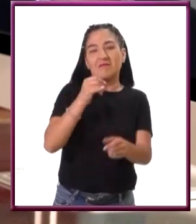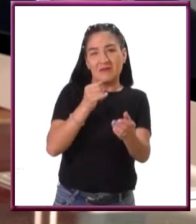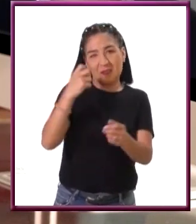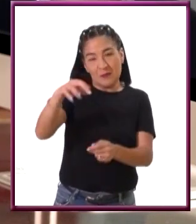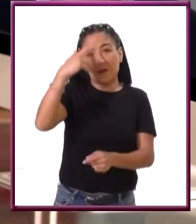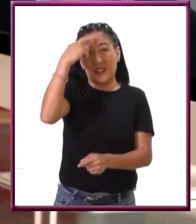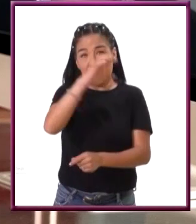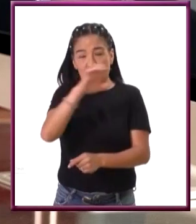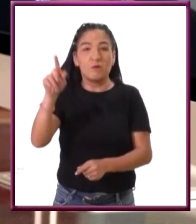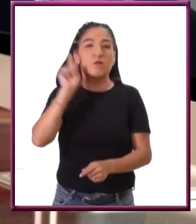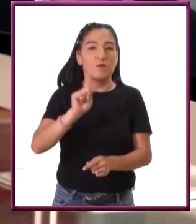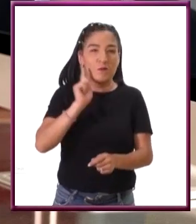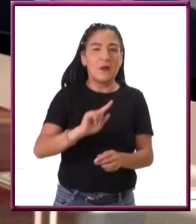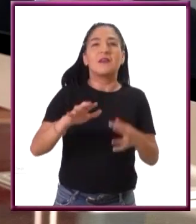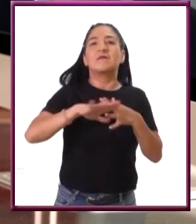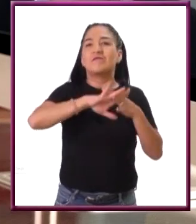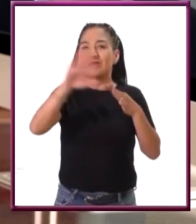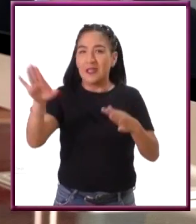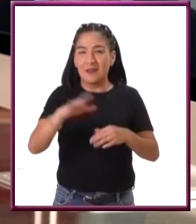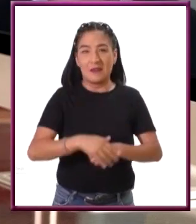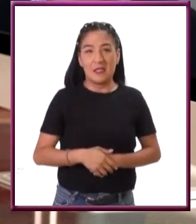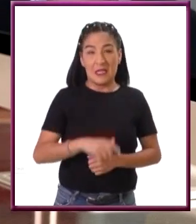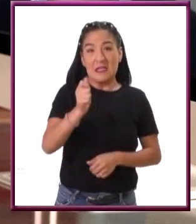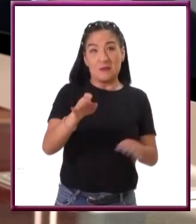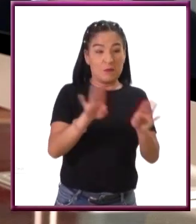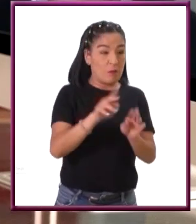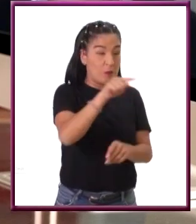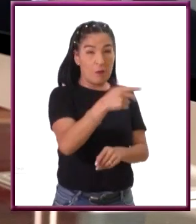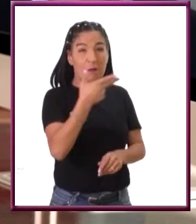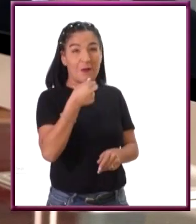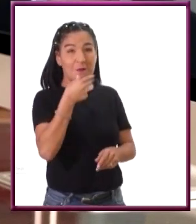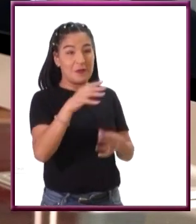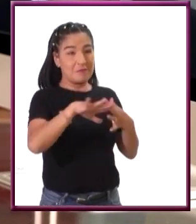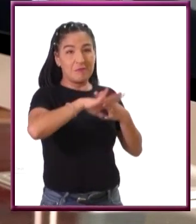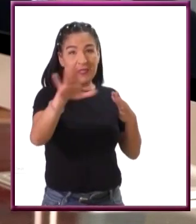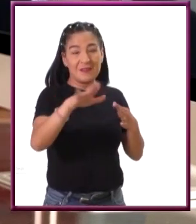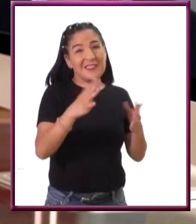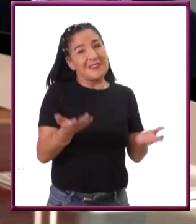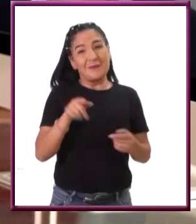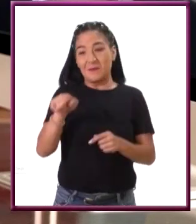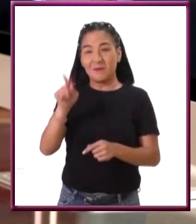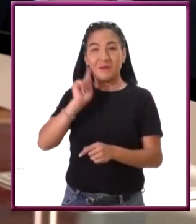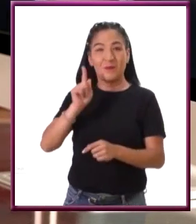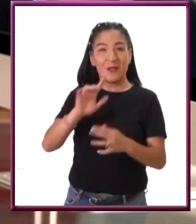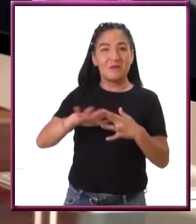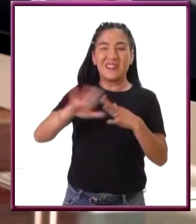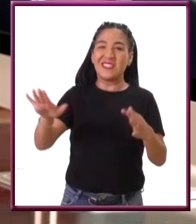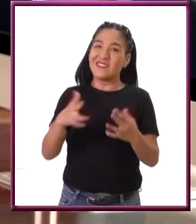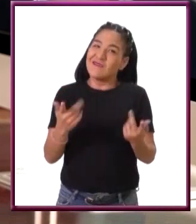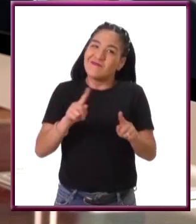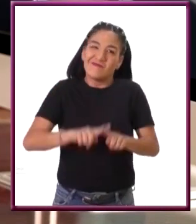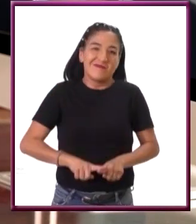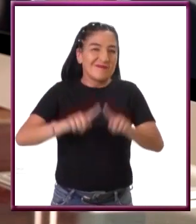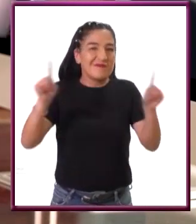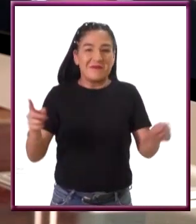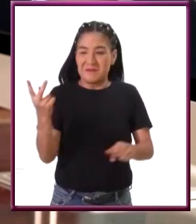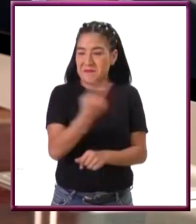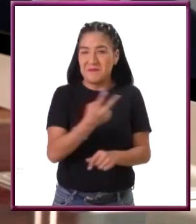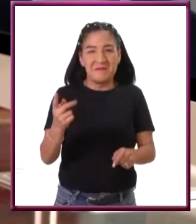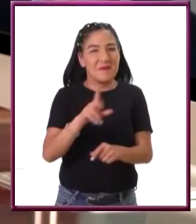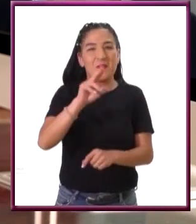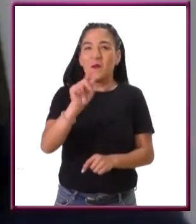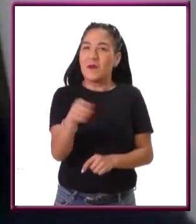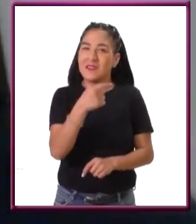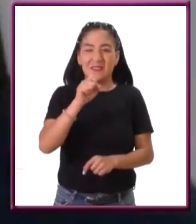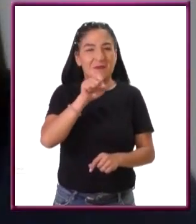mujeres migrantes. No es lo mismo los derechos de un hombre migrante que una mujer migrante. La problemática que enfrentan es